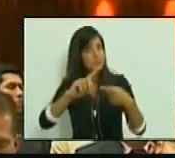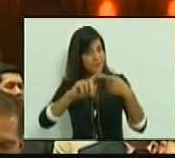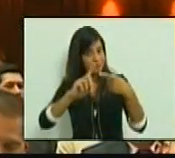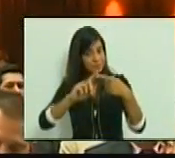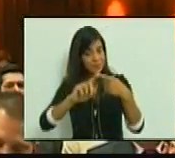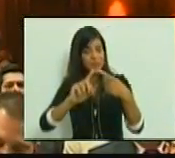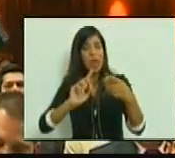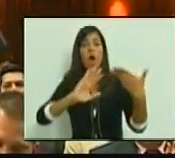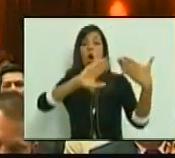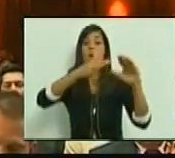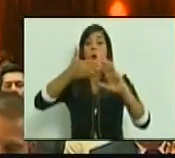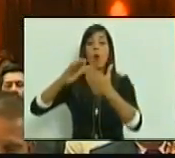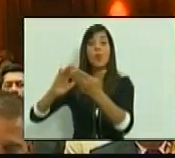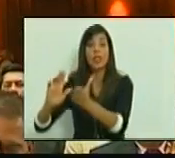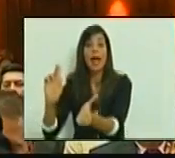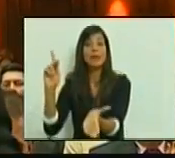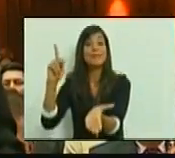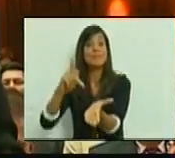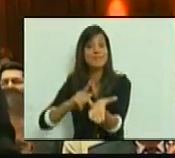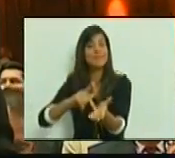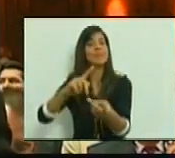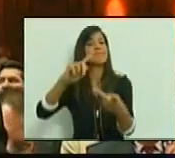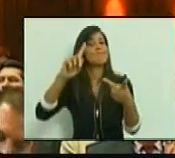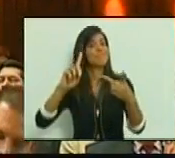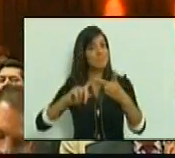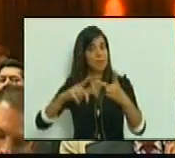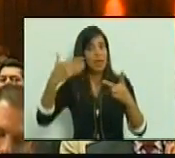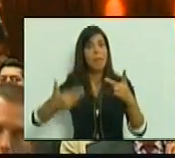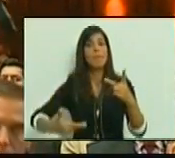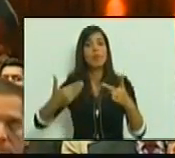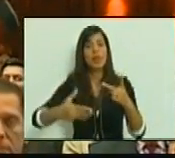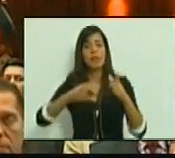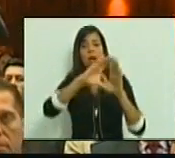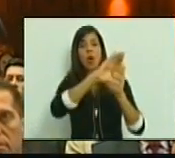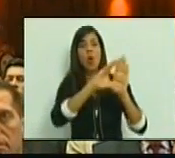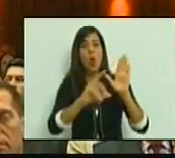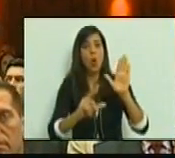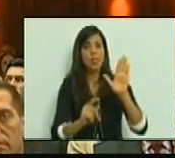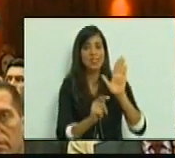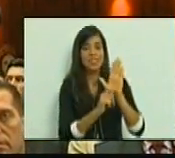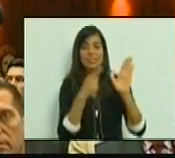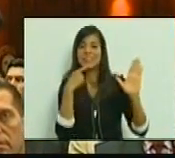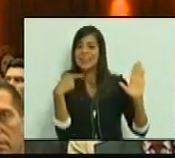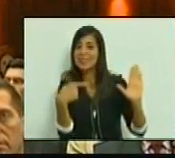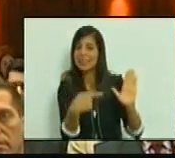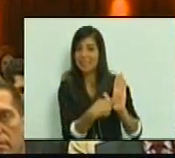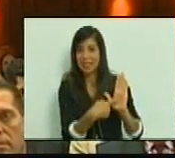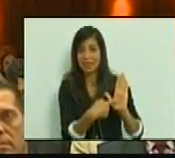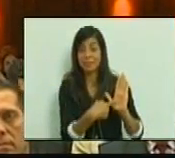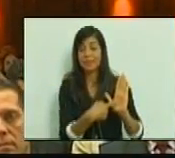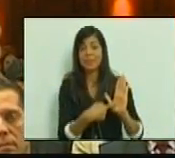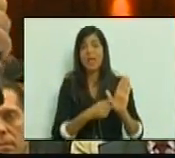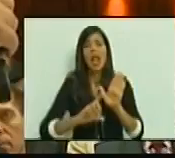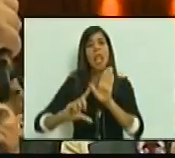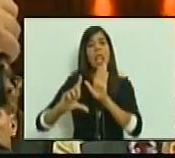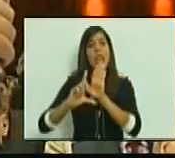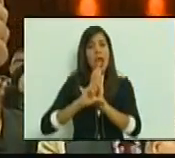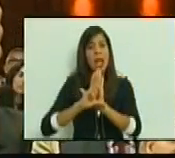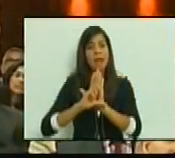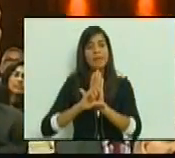participación del pueblo tal como está consagrado en nuestra Constitución. Esta ley del